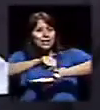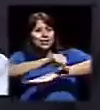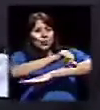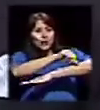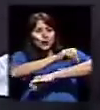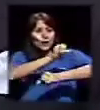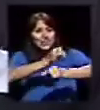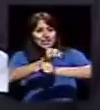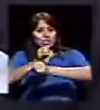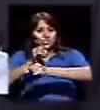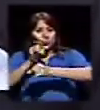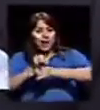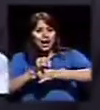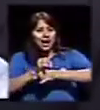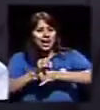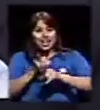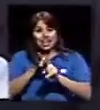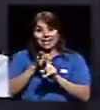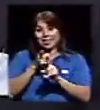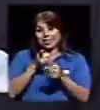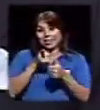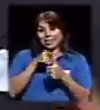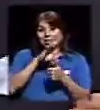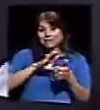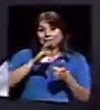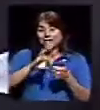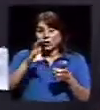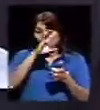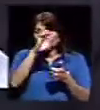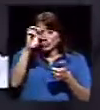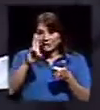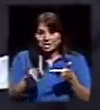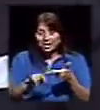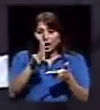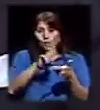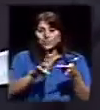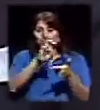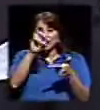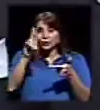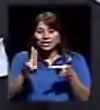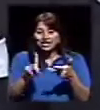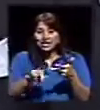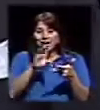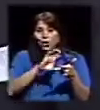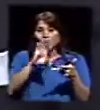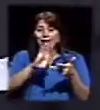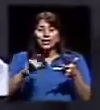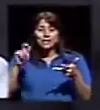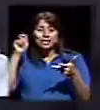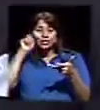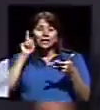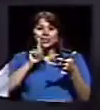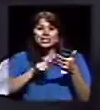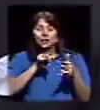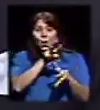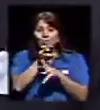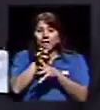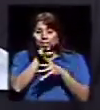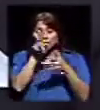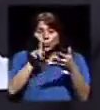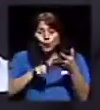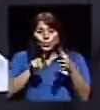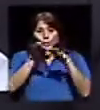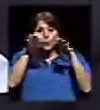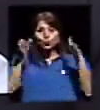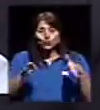Costa Rica, la Universidad de Costa Rica, el Colegio de Señoritas, el Observatorio, el Museo